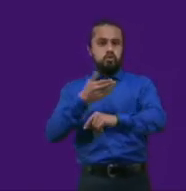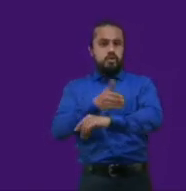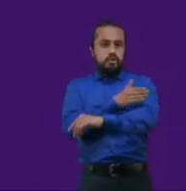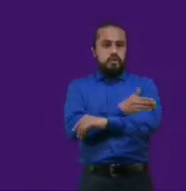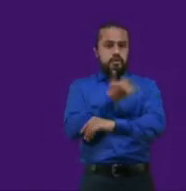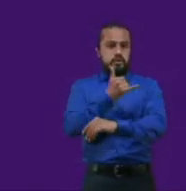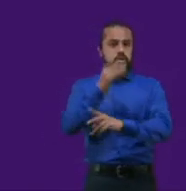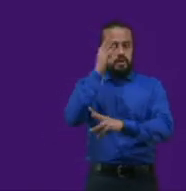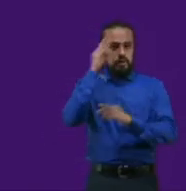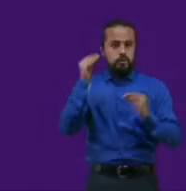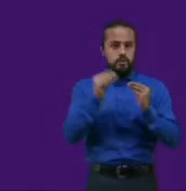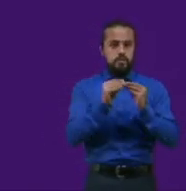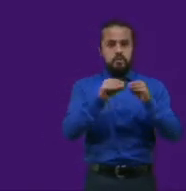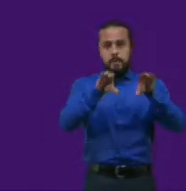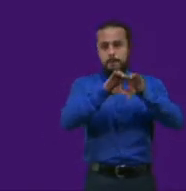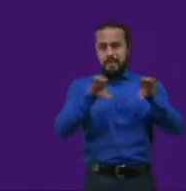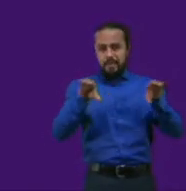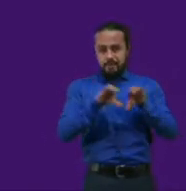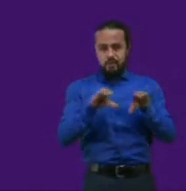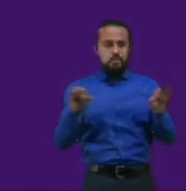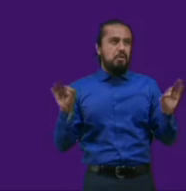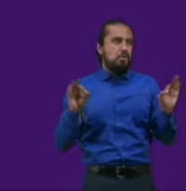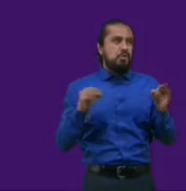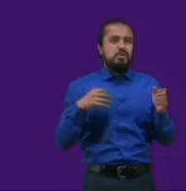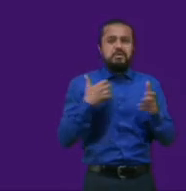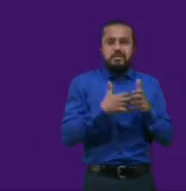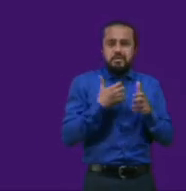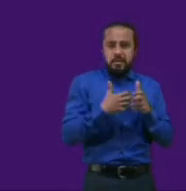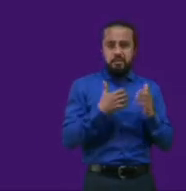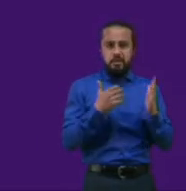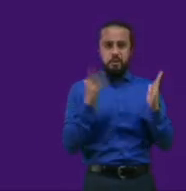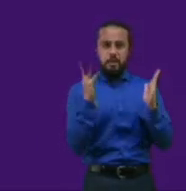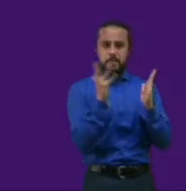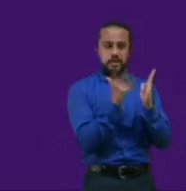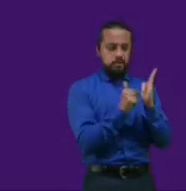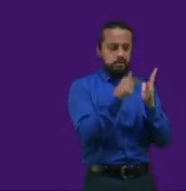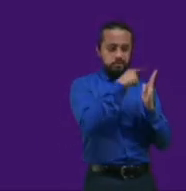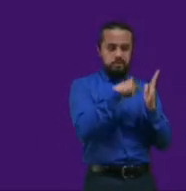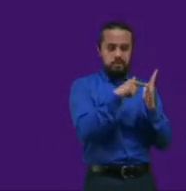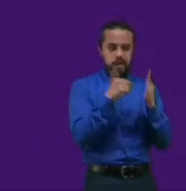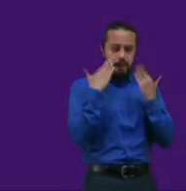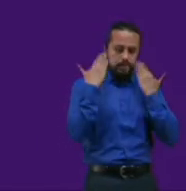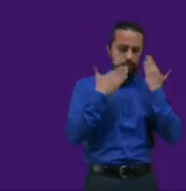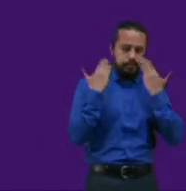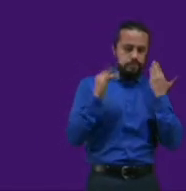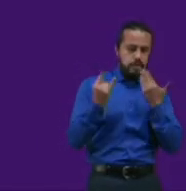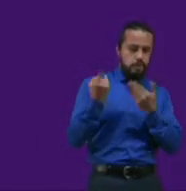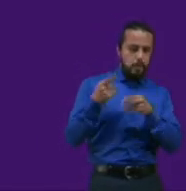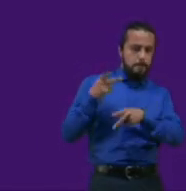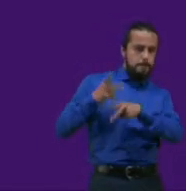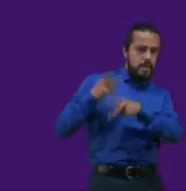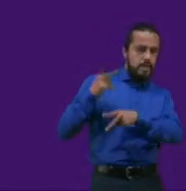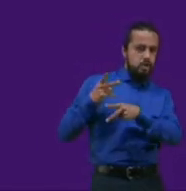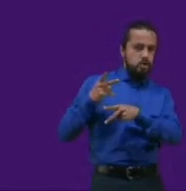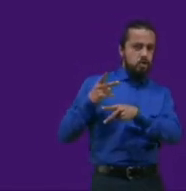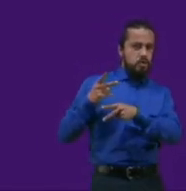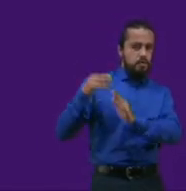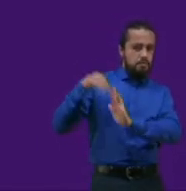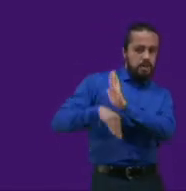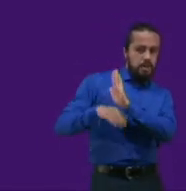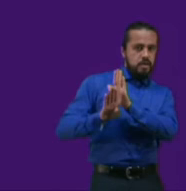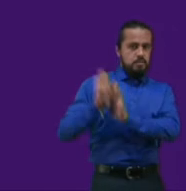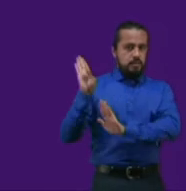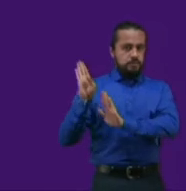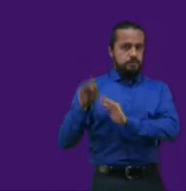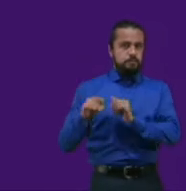la plataforma, pues, o como el sistema o como la aplicación analizó el riesgo de esa factura como tal. Entonces, nosotros le llamamos a